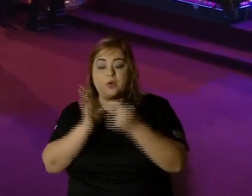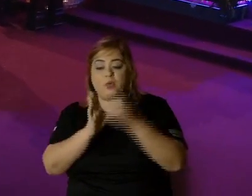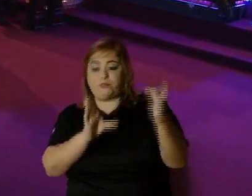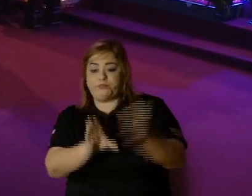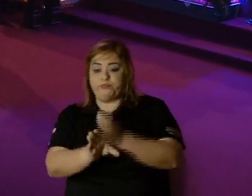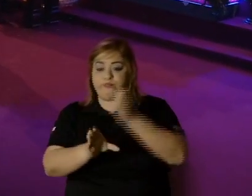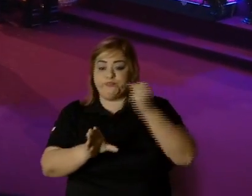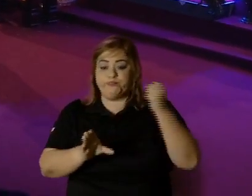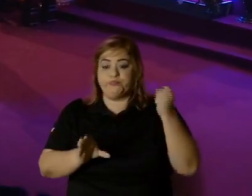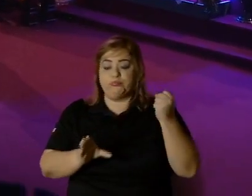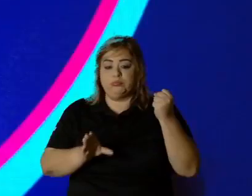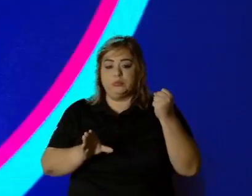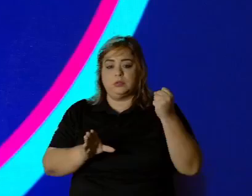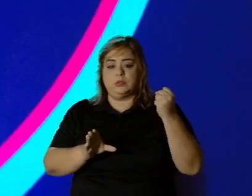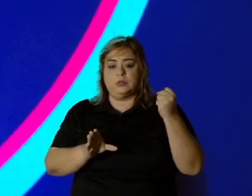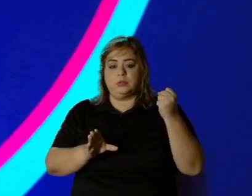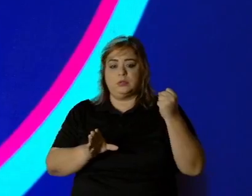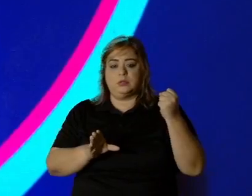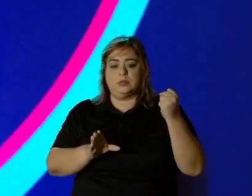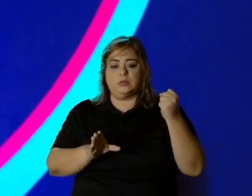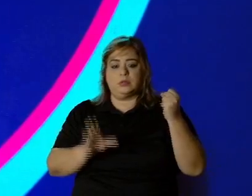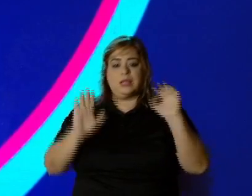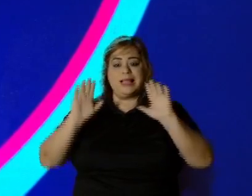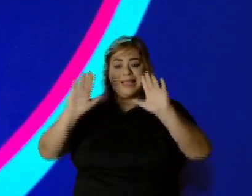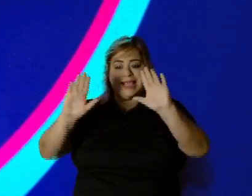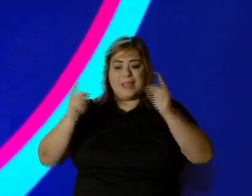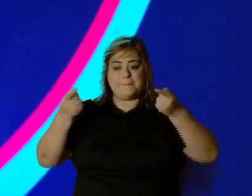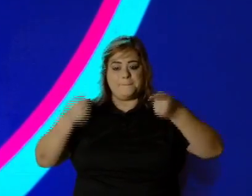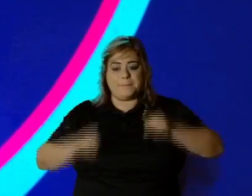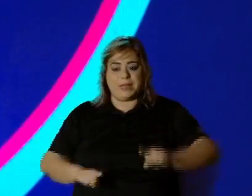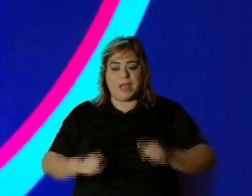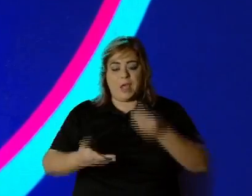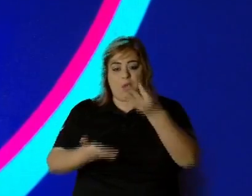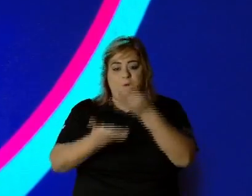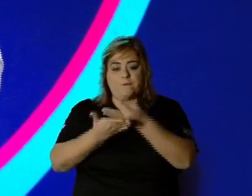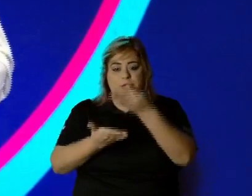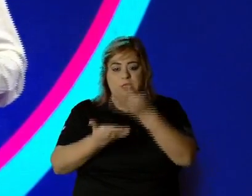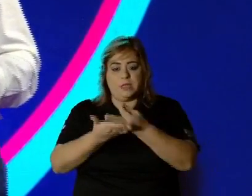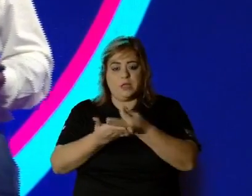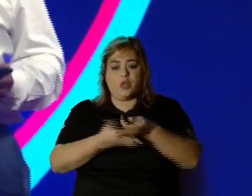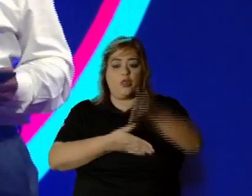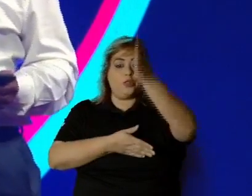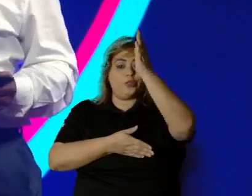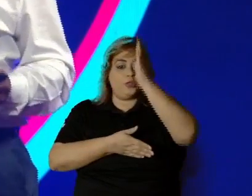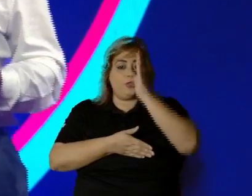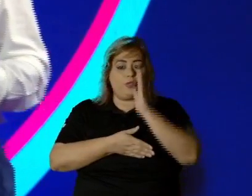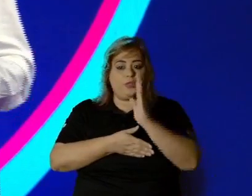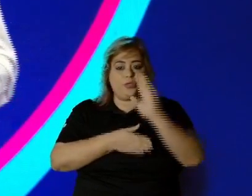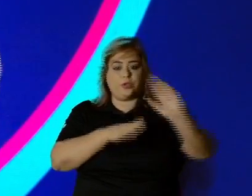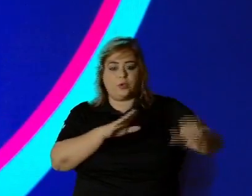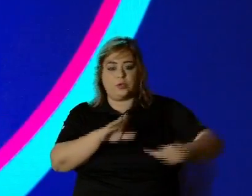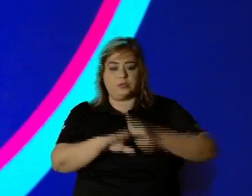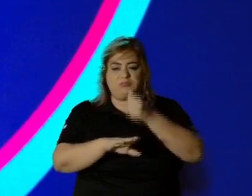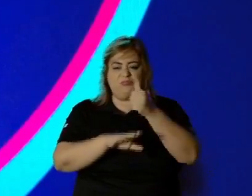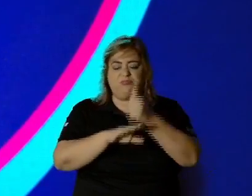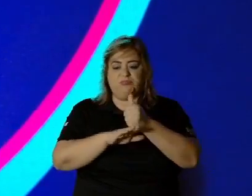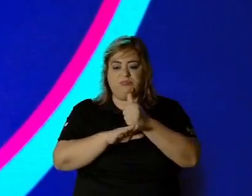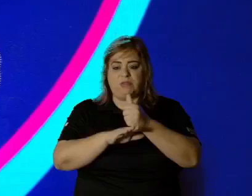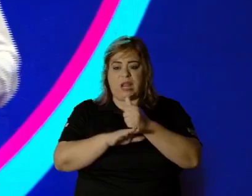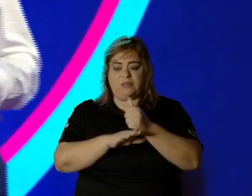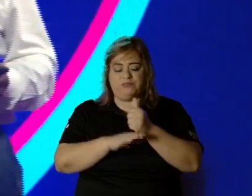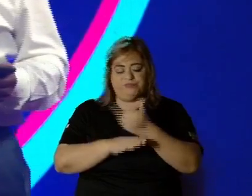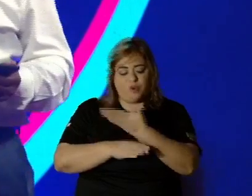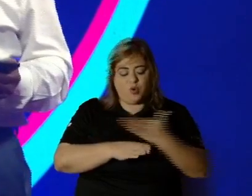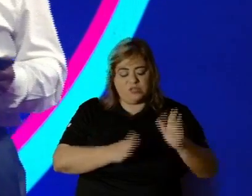vehículos, gloria a Dios, aleluya, de milagros financieros, donde Dios endereza, gloria a Dios, lo que está torcido. Anda,